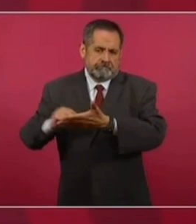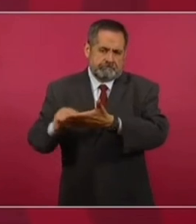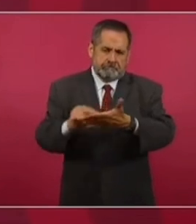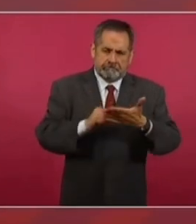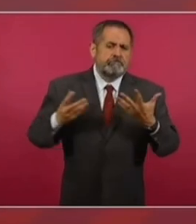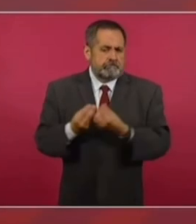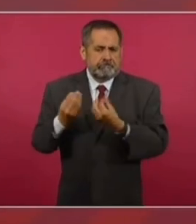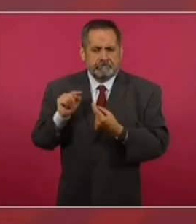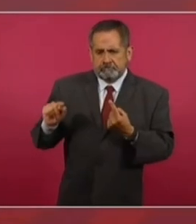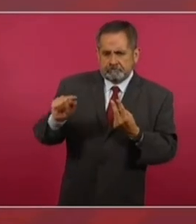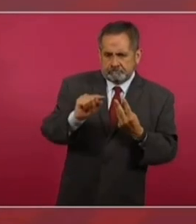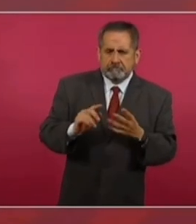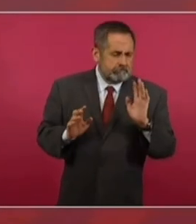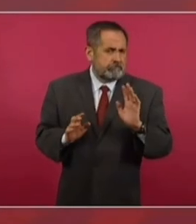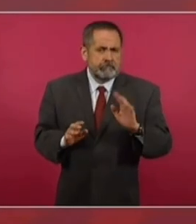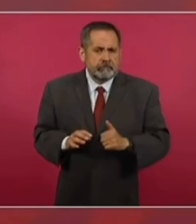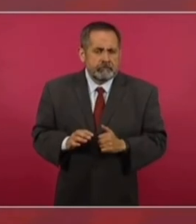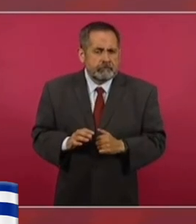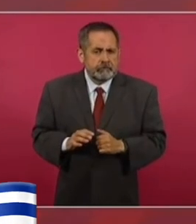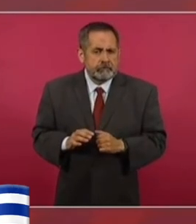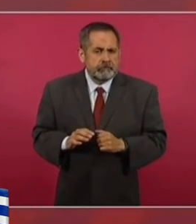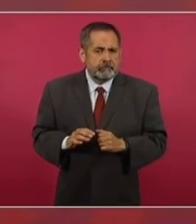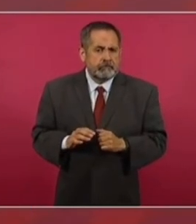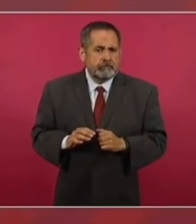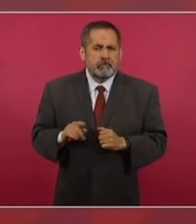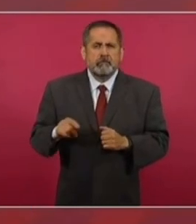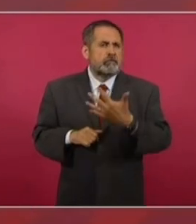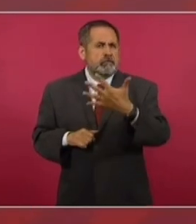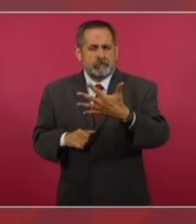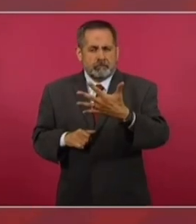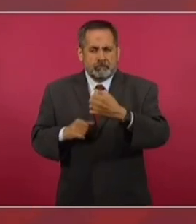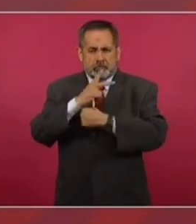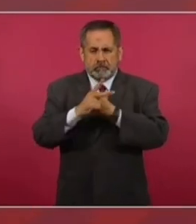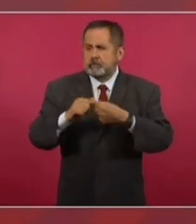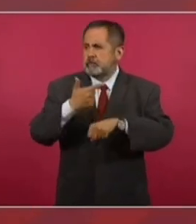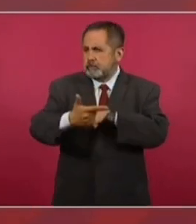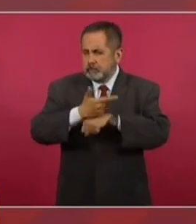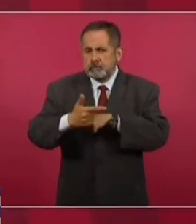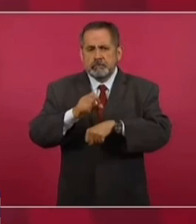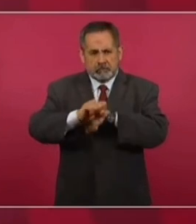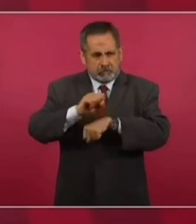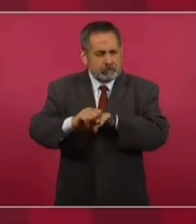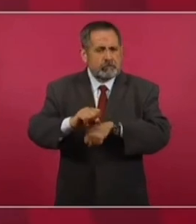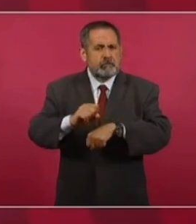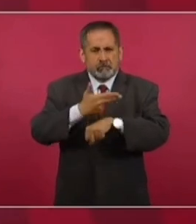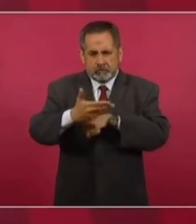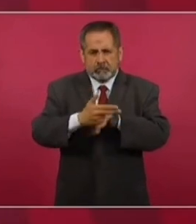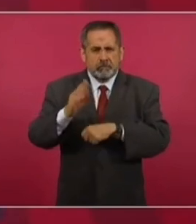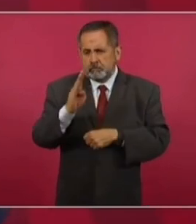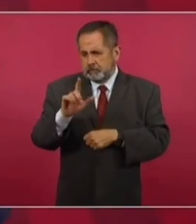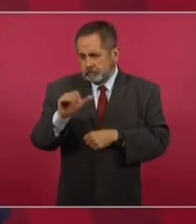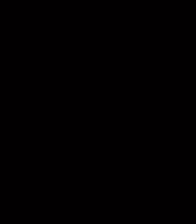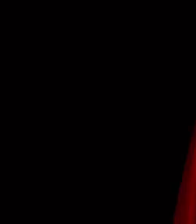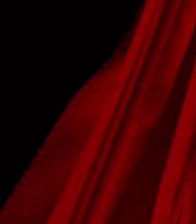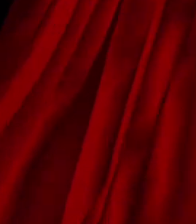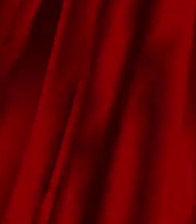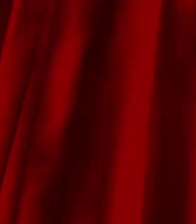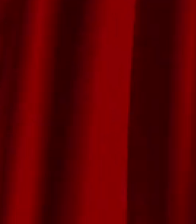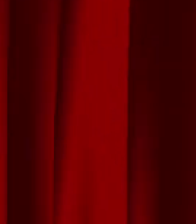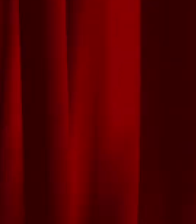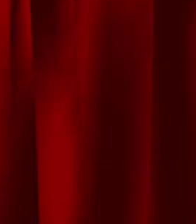colaboración con los 5 países, con Guatemala, con El Salvador, Honduras, Belice y Cuba.